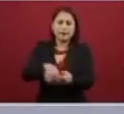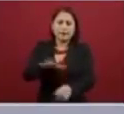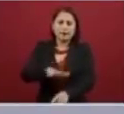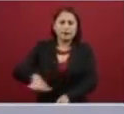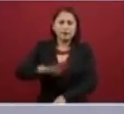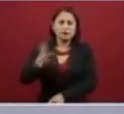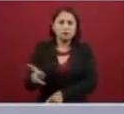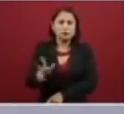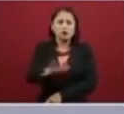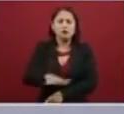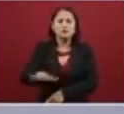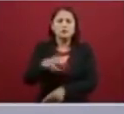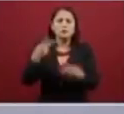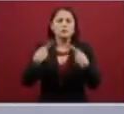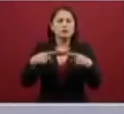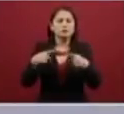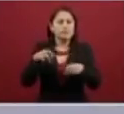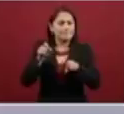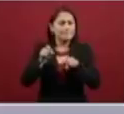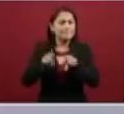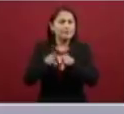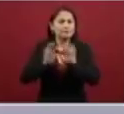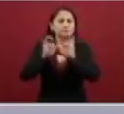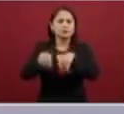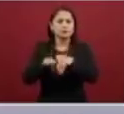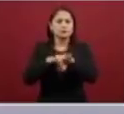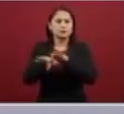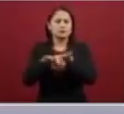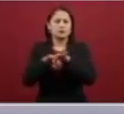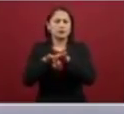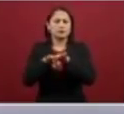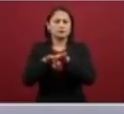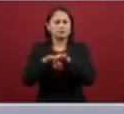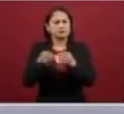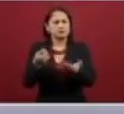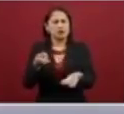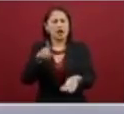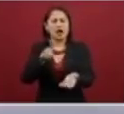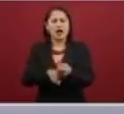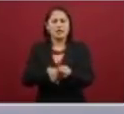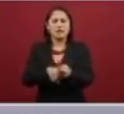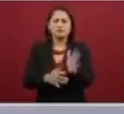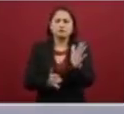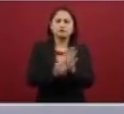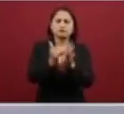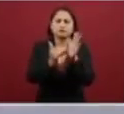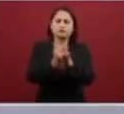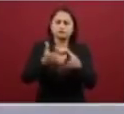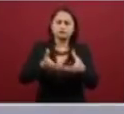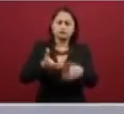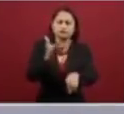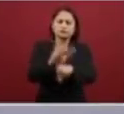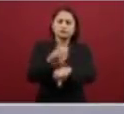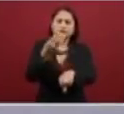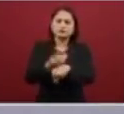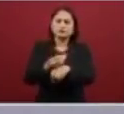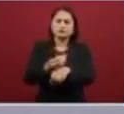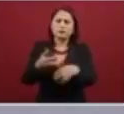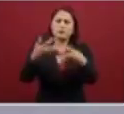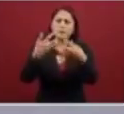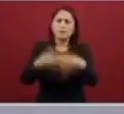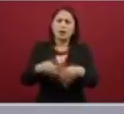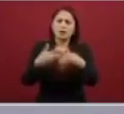usa maquinaria sofisticada, picos, palas,